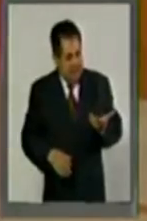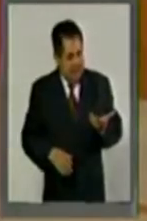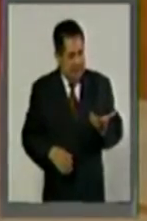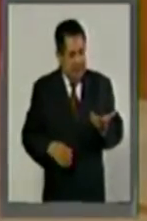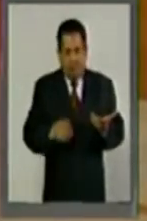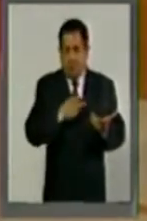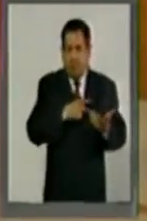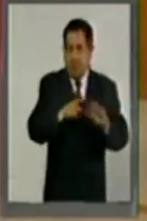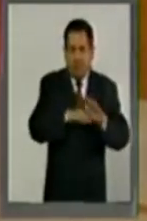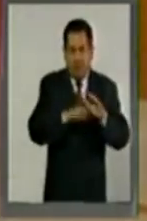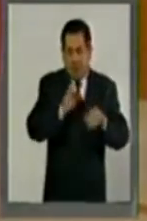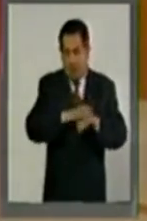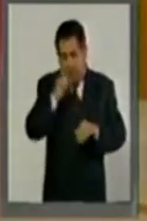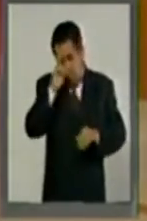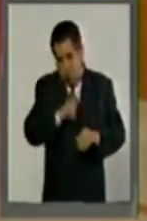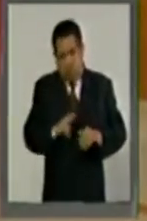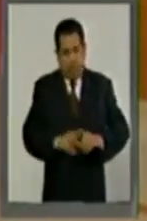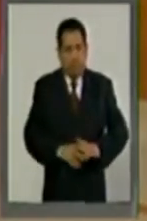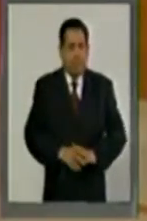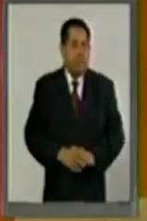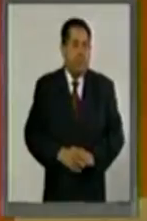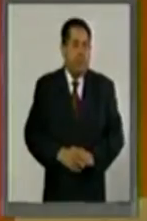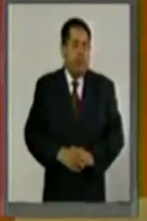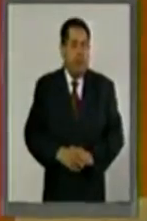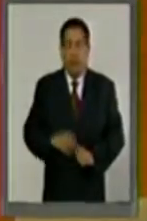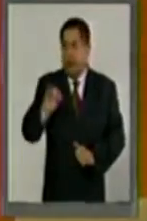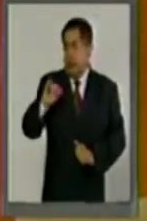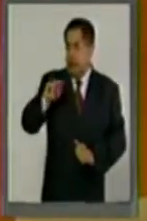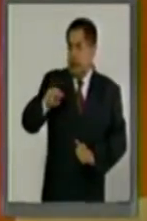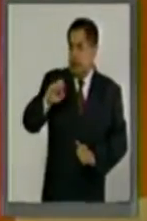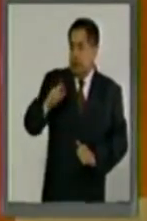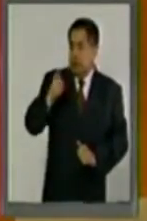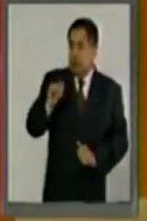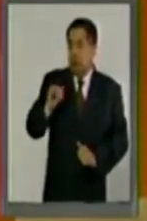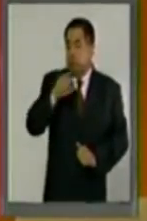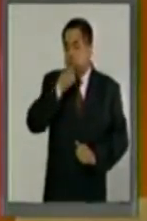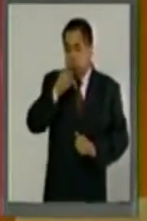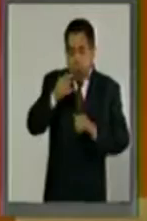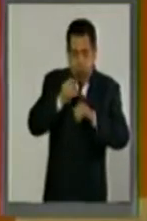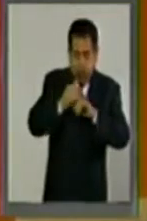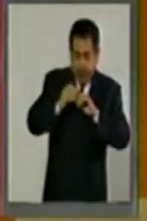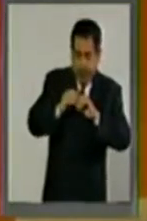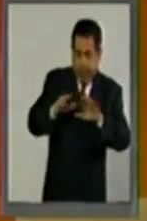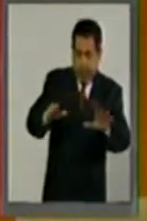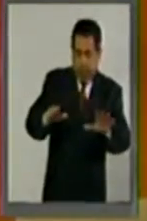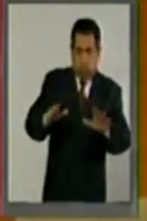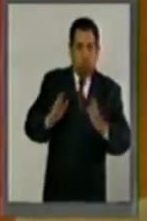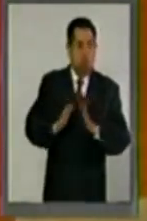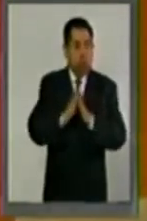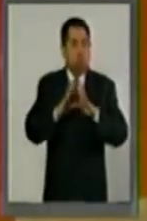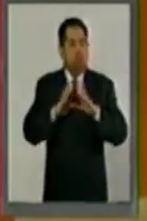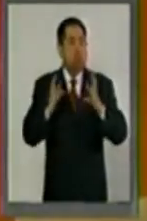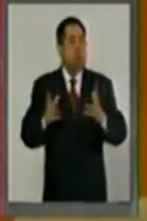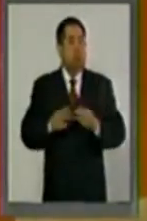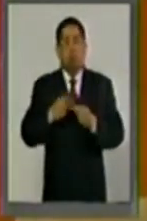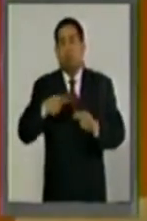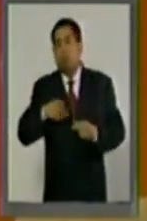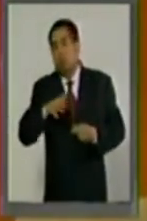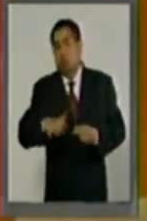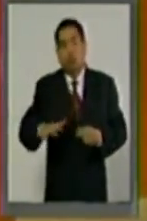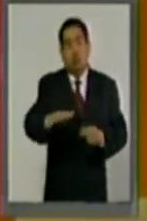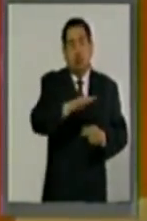de bienestar mínimo. Datos del INEGI señalan que la tasa de participación económica de la población